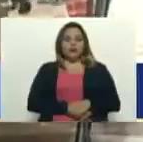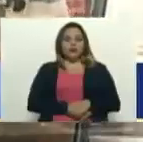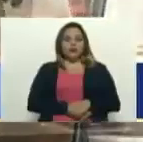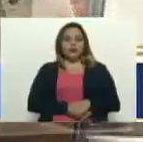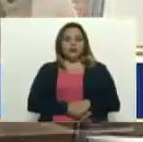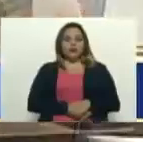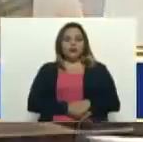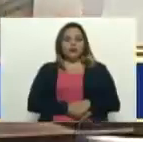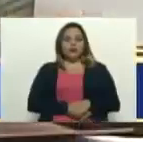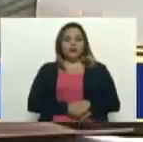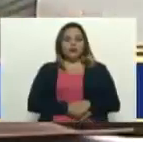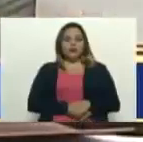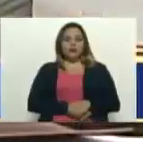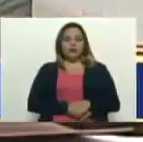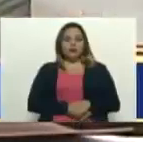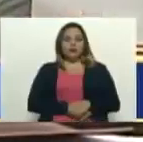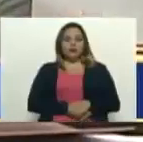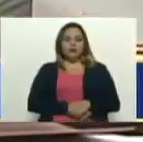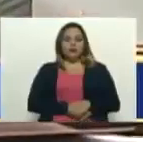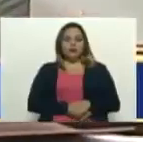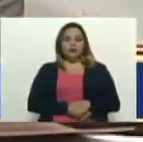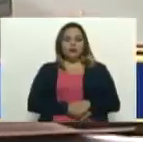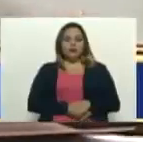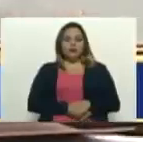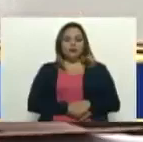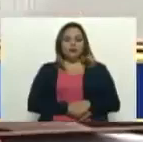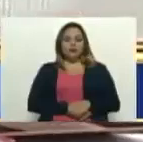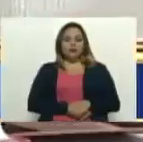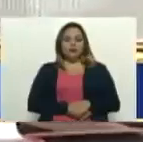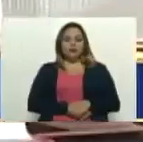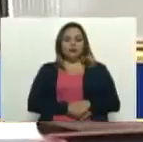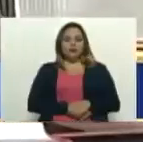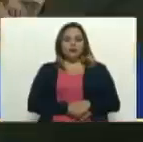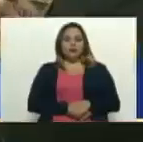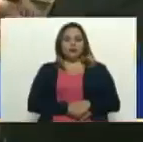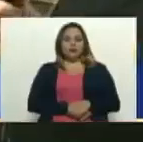allá, a su encuentro, vámonos para allá.